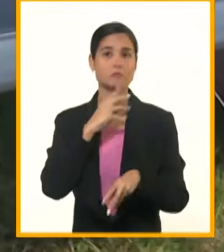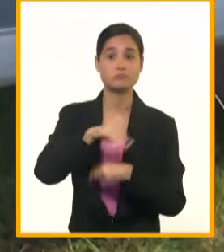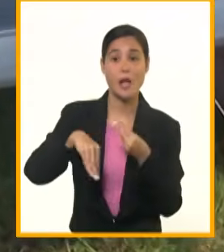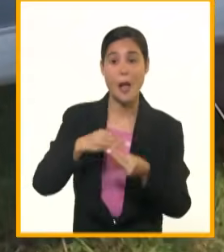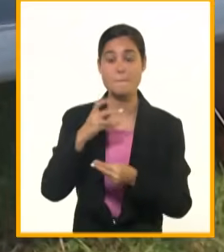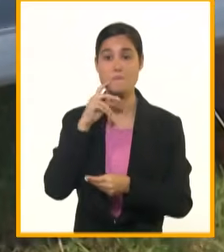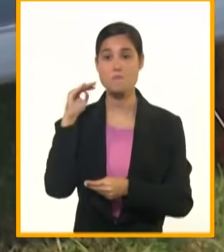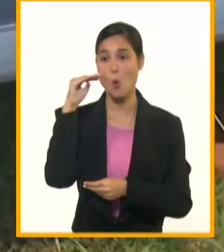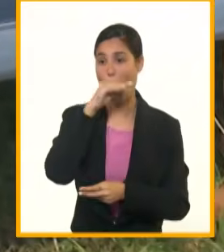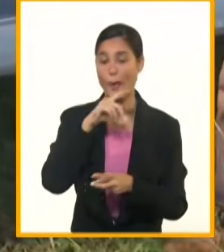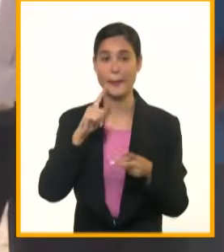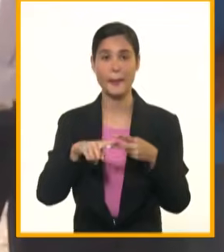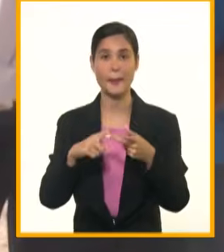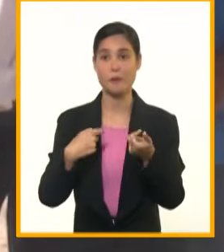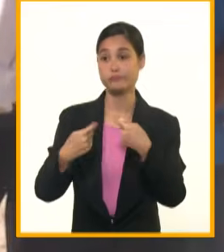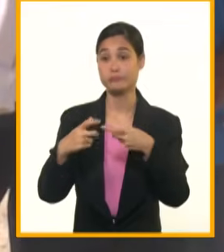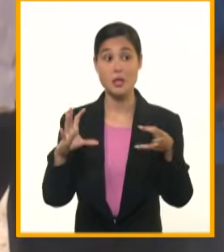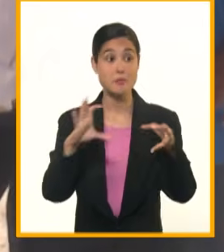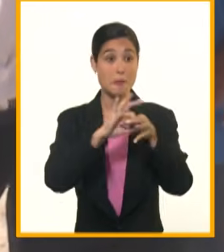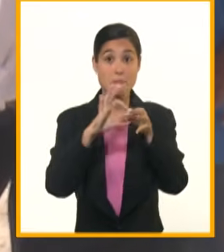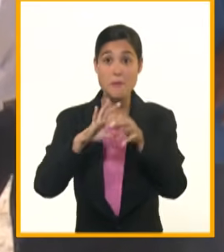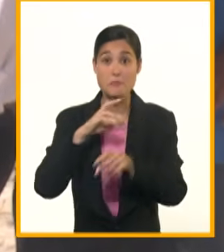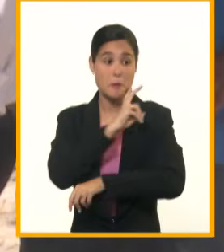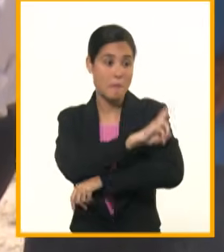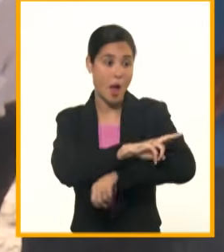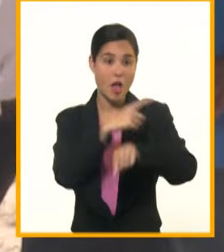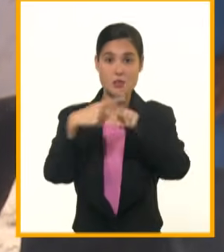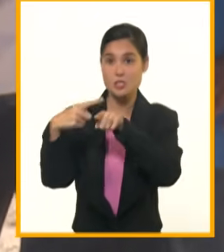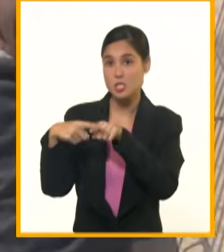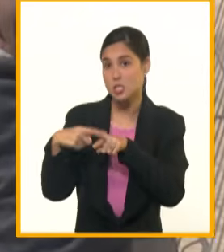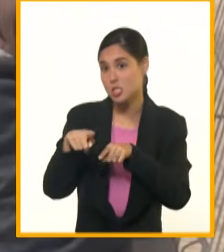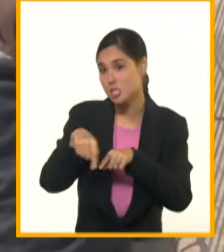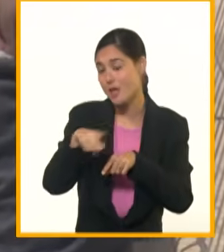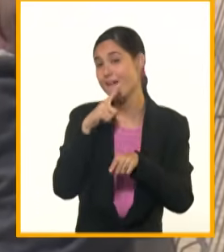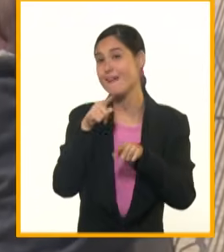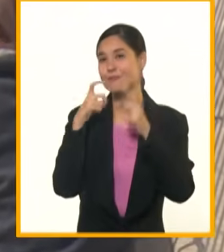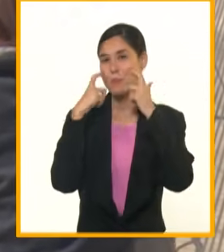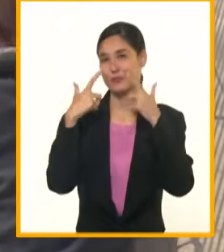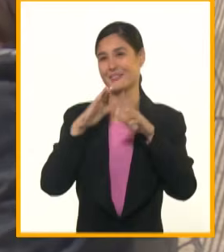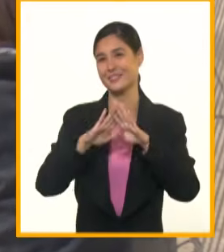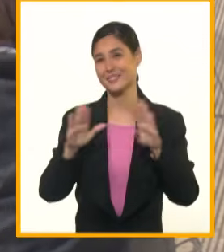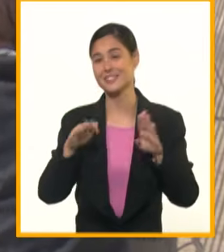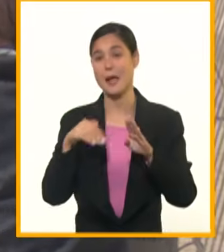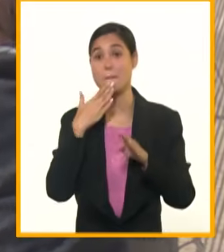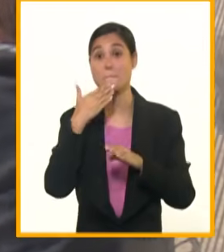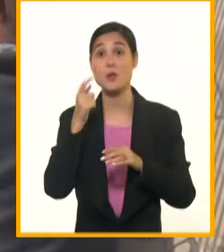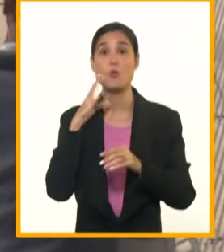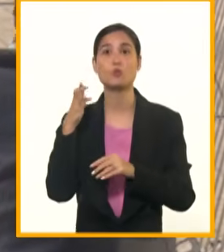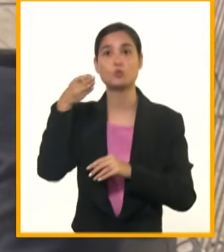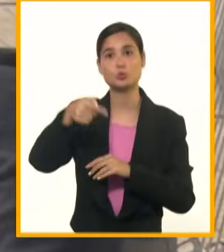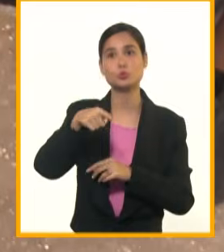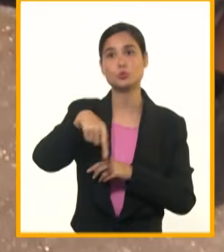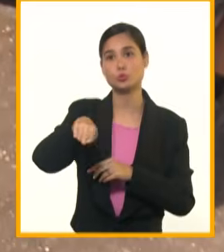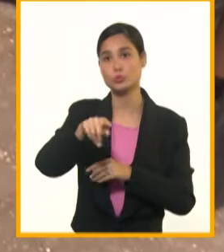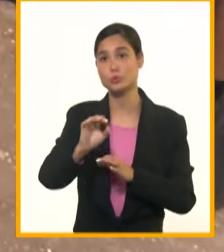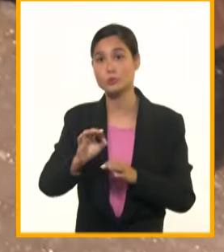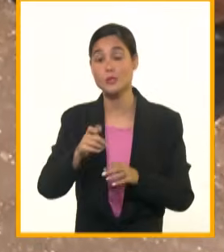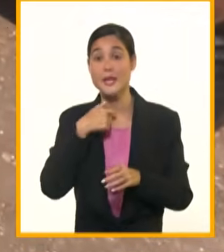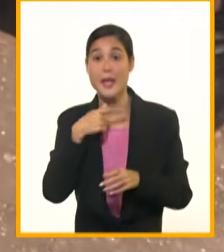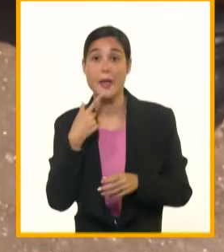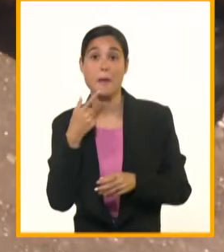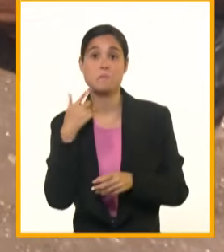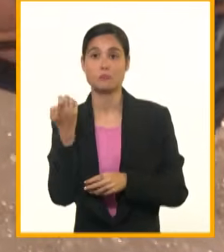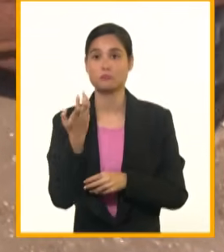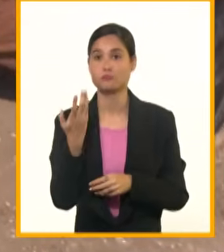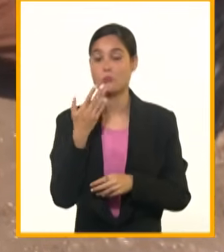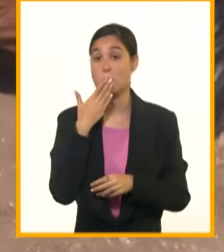cooperación internacional y aprovechamiento de los recursos propios, consolida los cimientos de un futuro energético más estable, soberano y sostenible para la